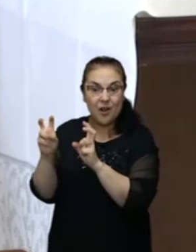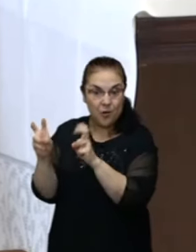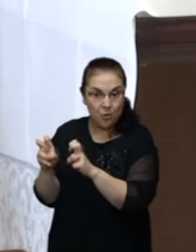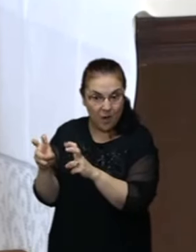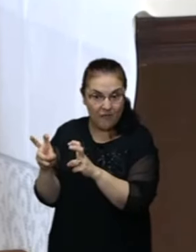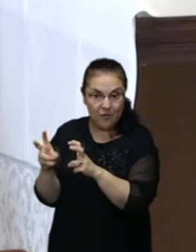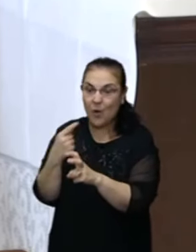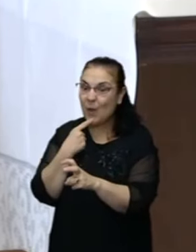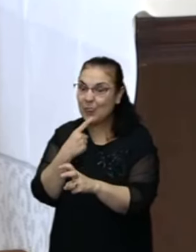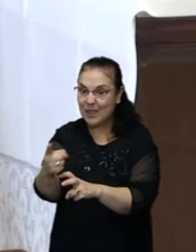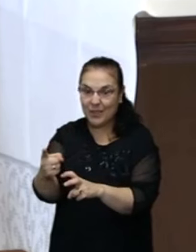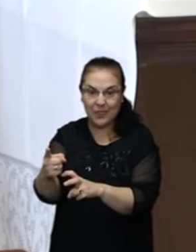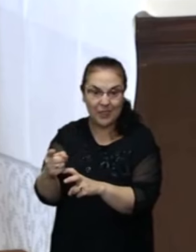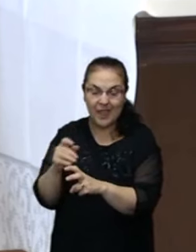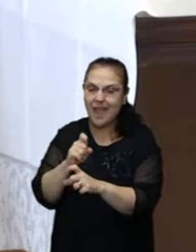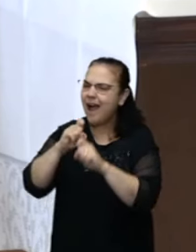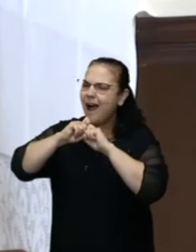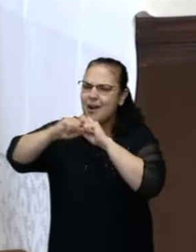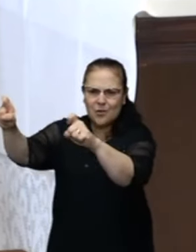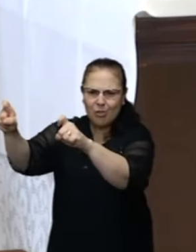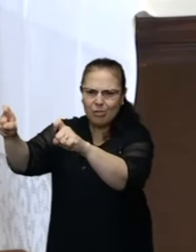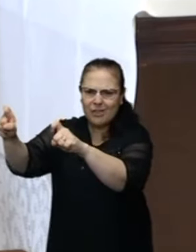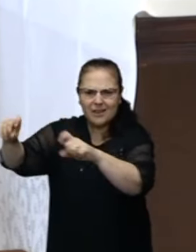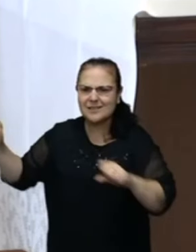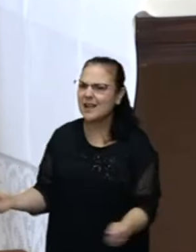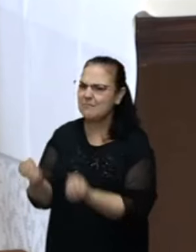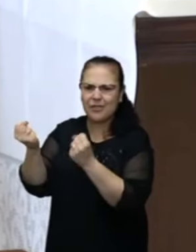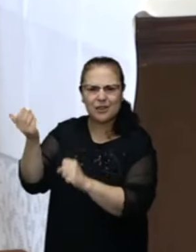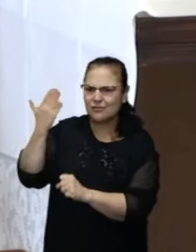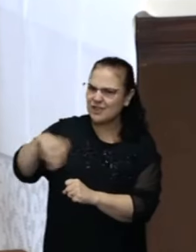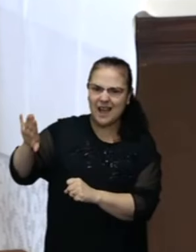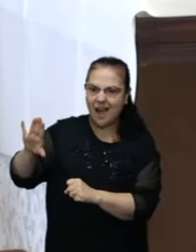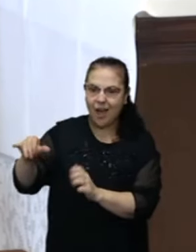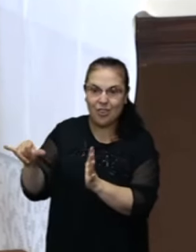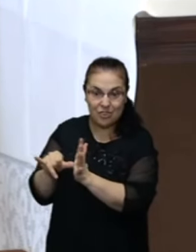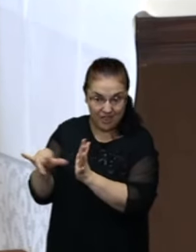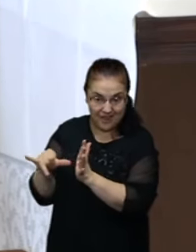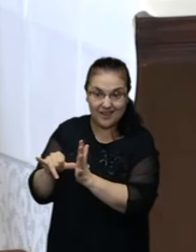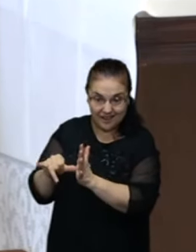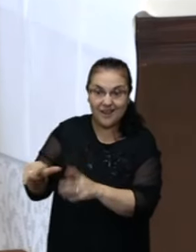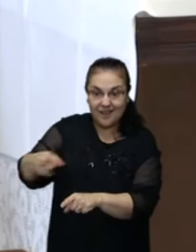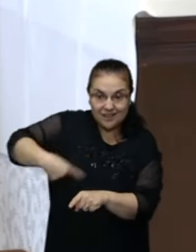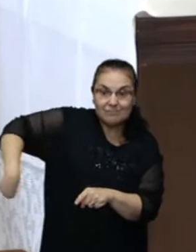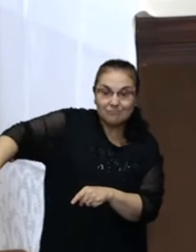salvación está ya, que es inminente, que está cerca de nosotros.